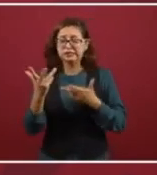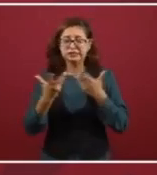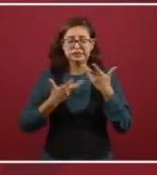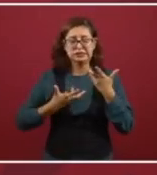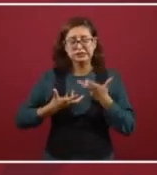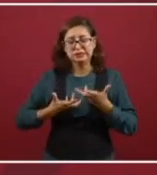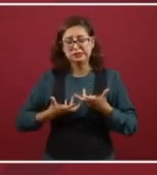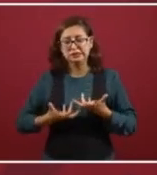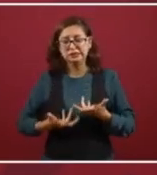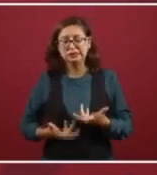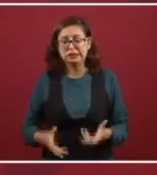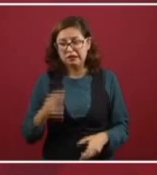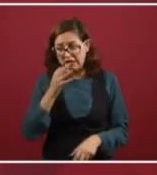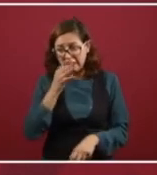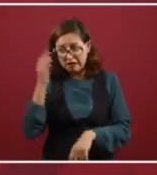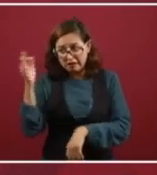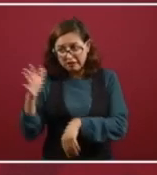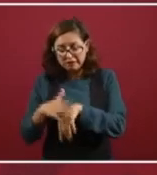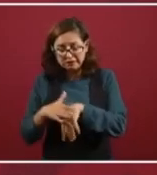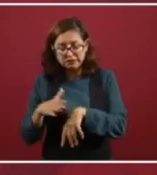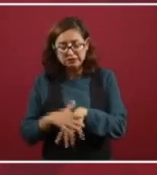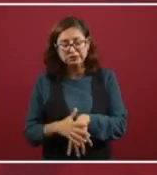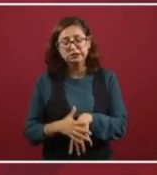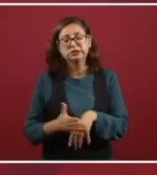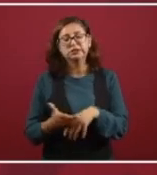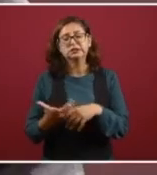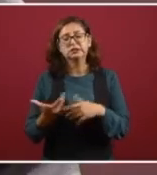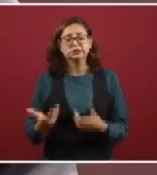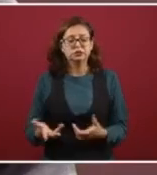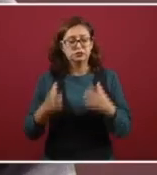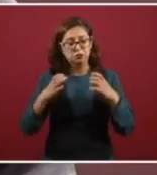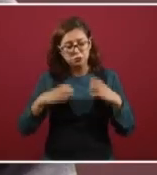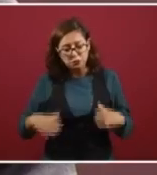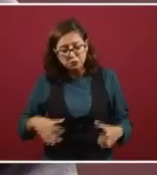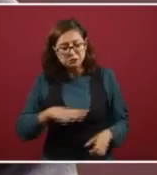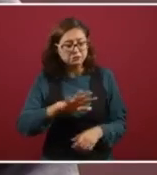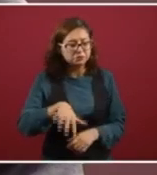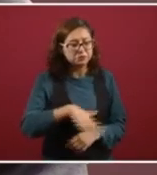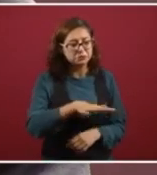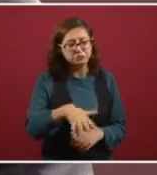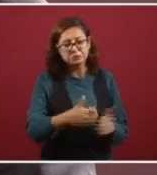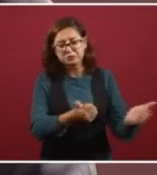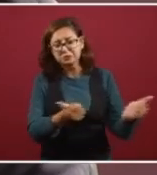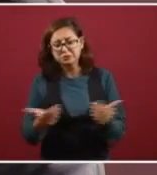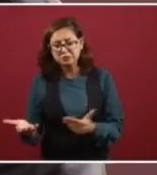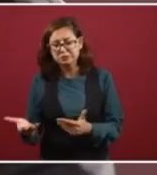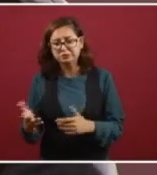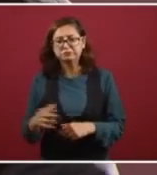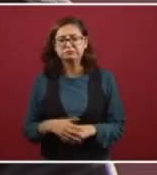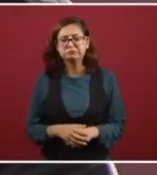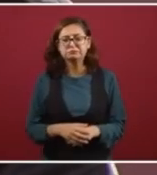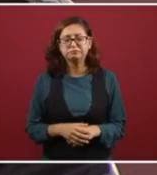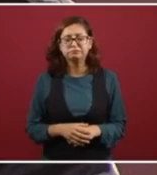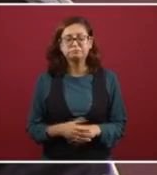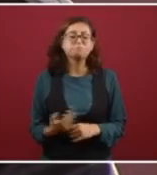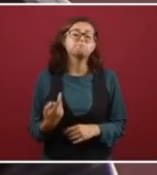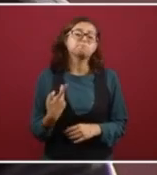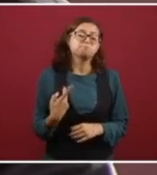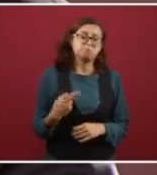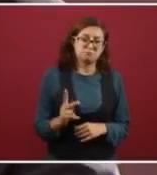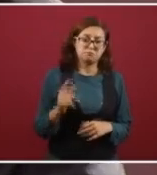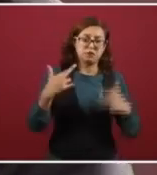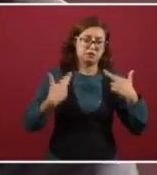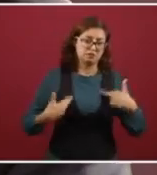Ebrard, informó que se buscará que la Fiscalía General de la República participe en la investigación de este crimen, cuyos tintes apuntan a ser un